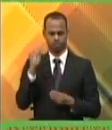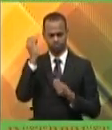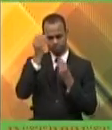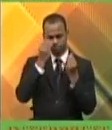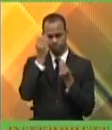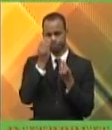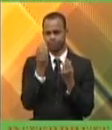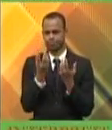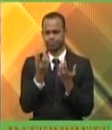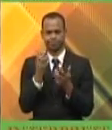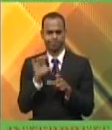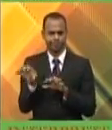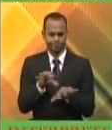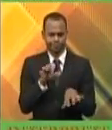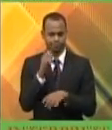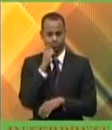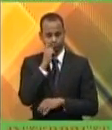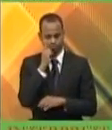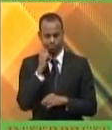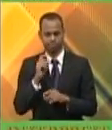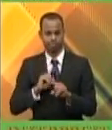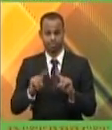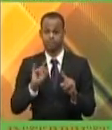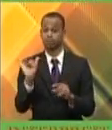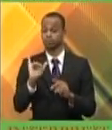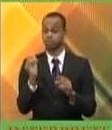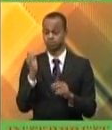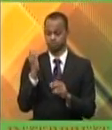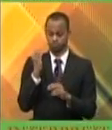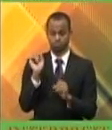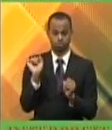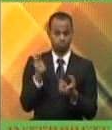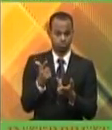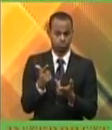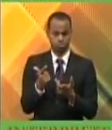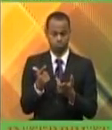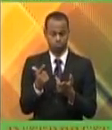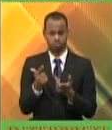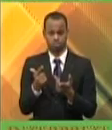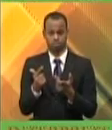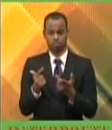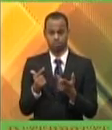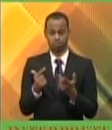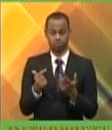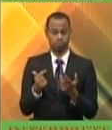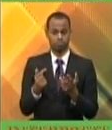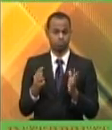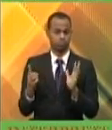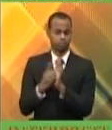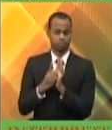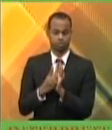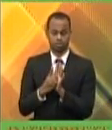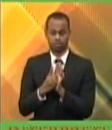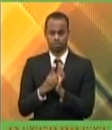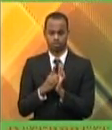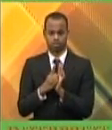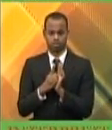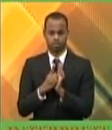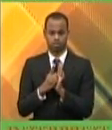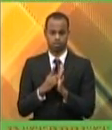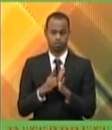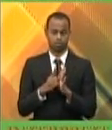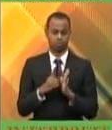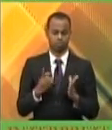en nuestra forma de actuar y en este caso no todos tenemos todas las capacidades que